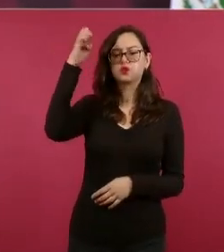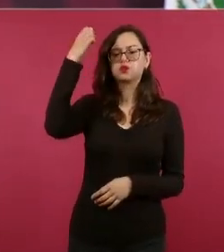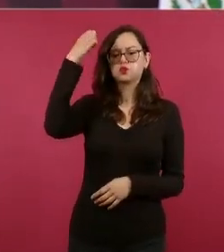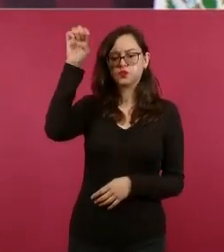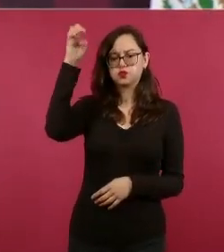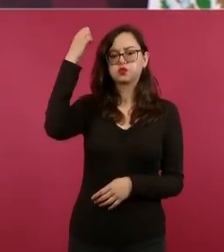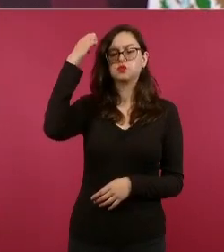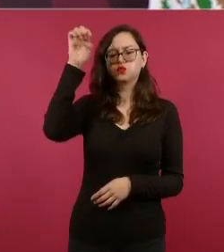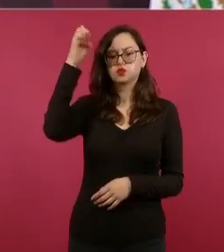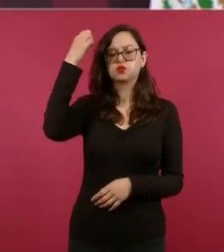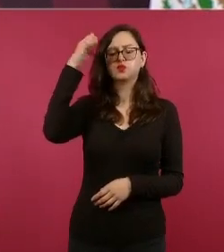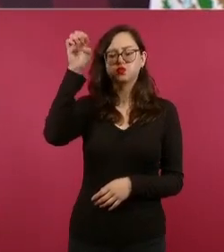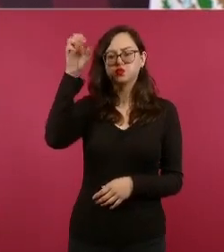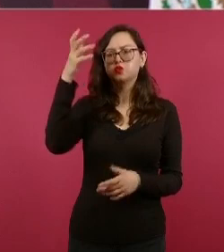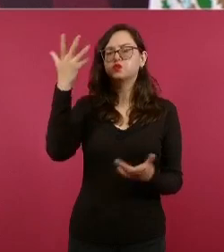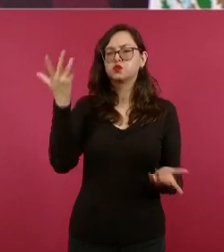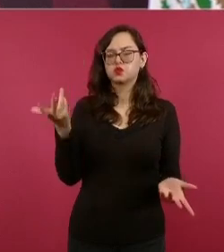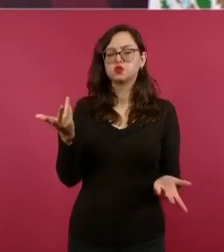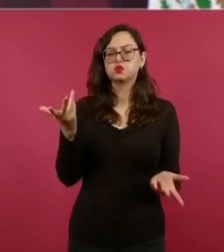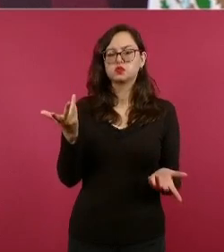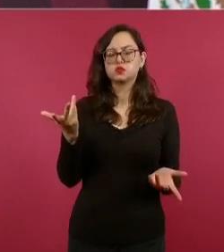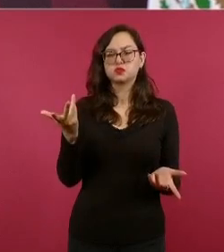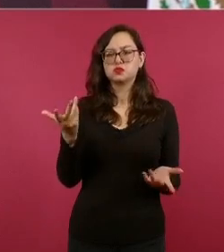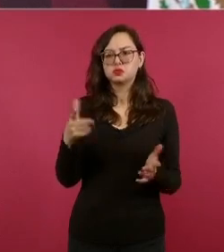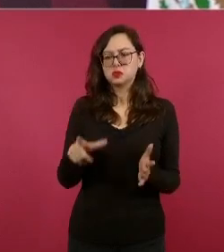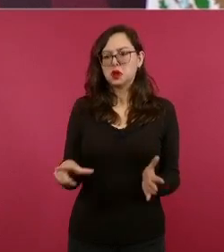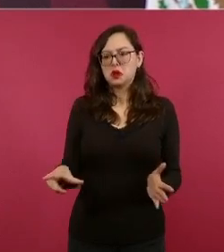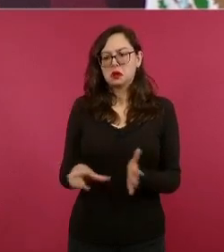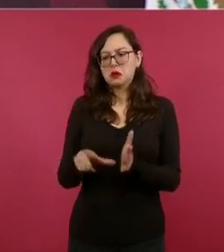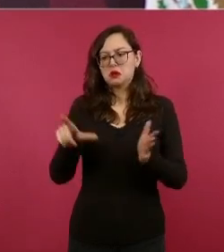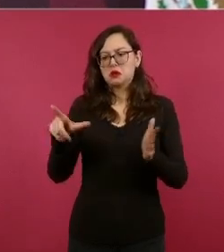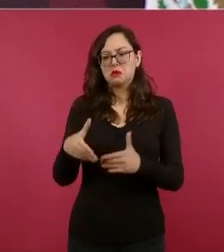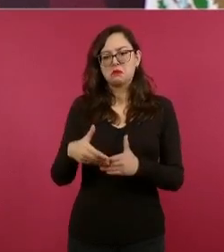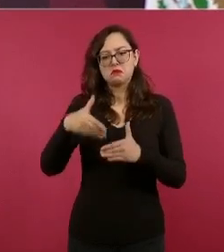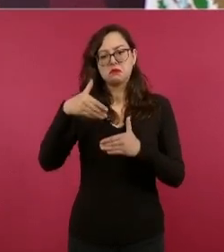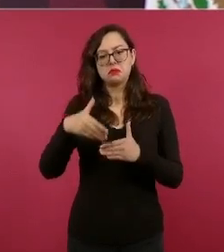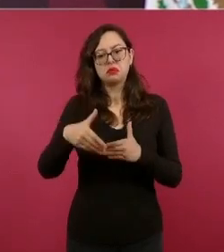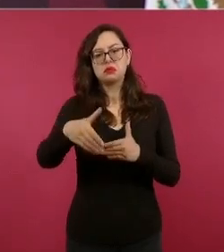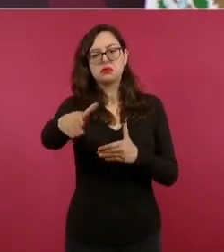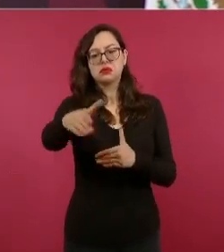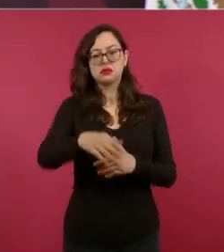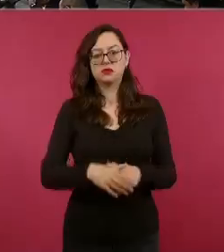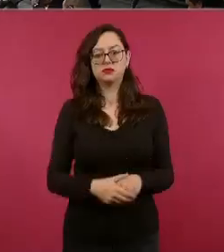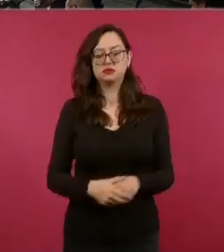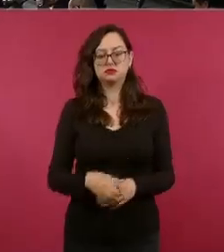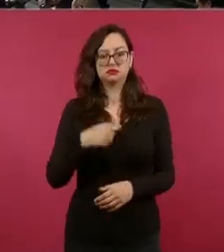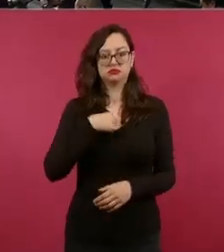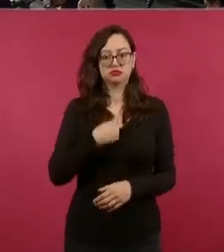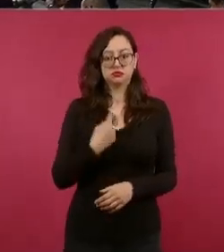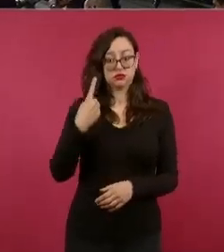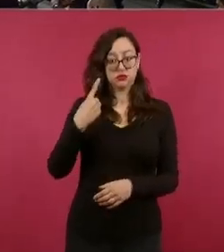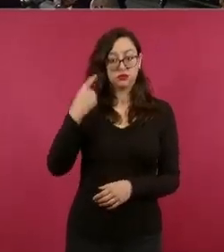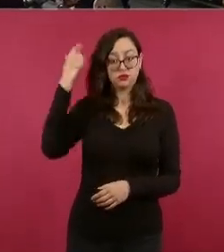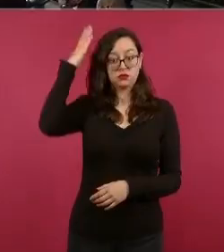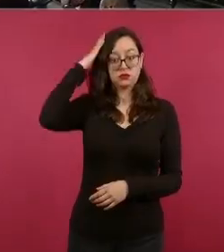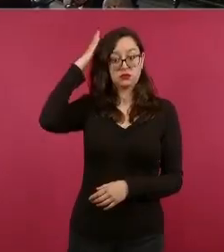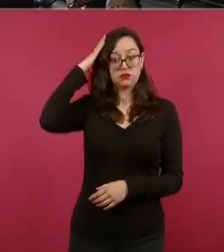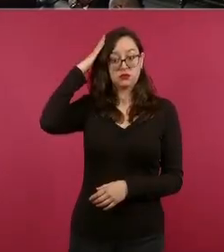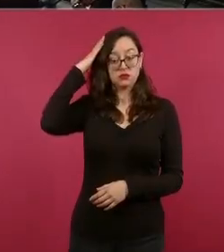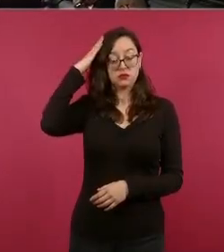no es un asunto de un dirigente o de un grupo de dirigentes.